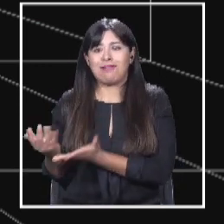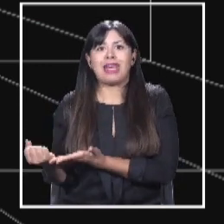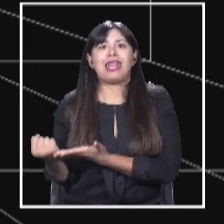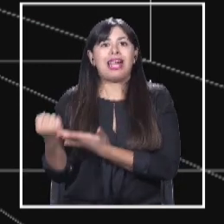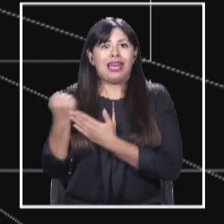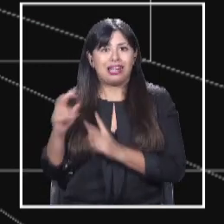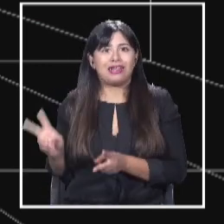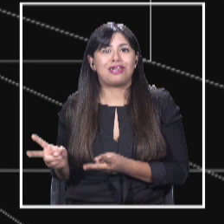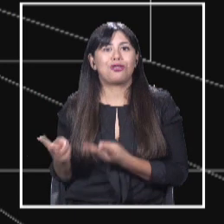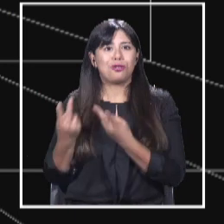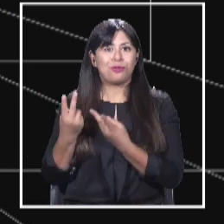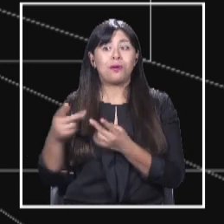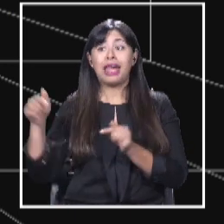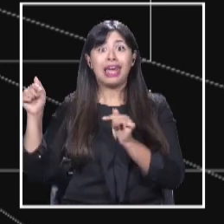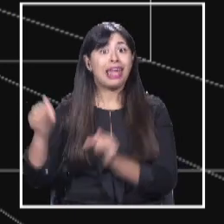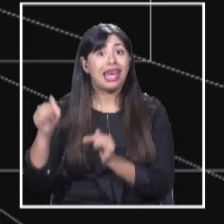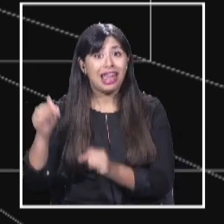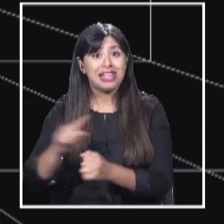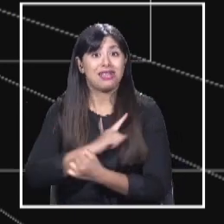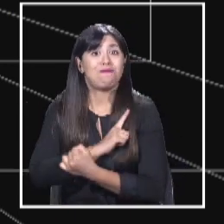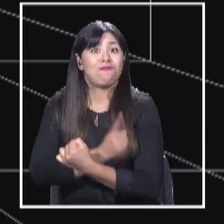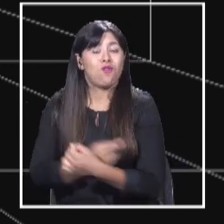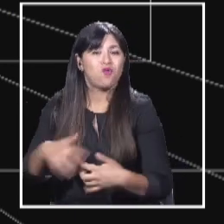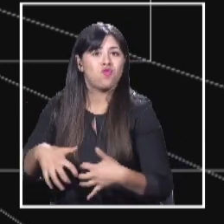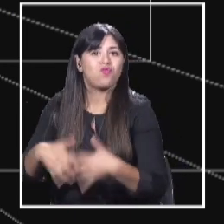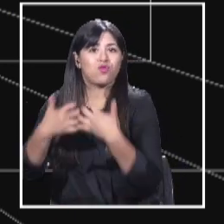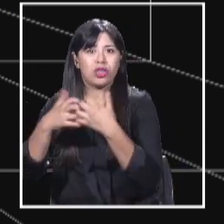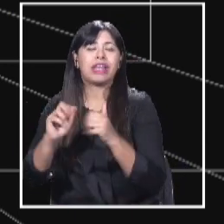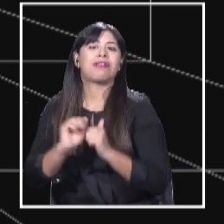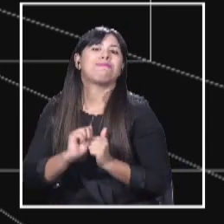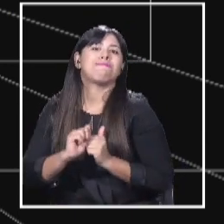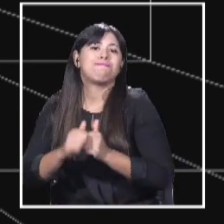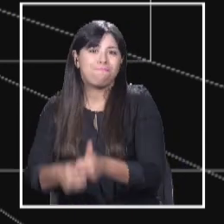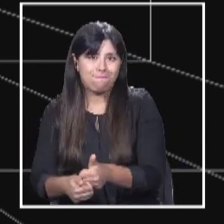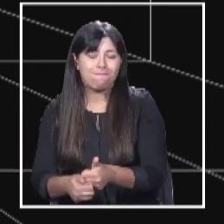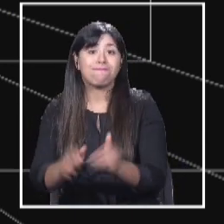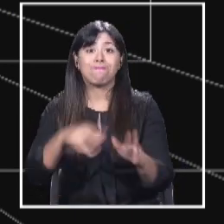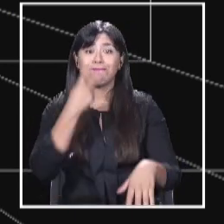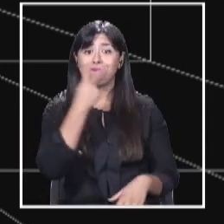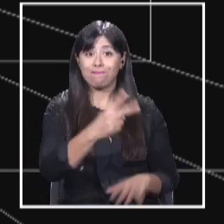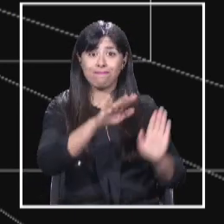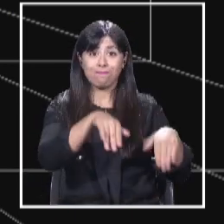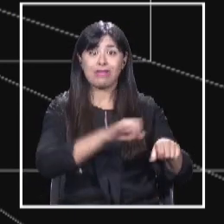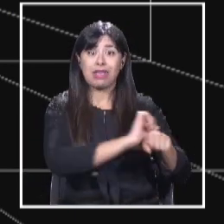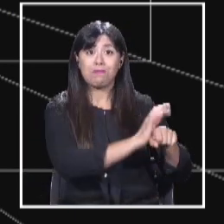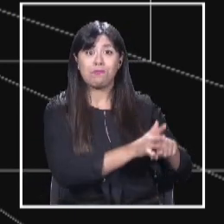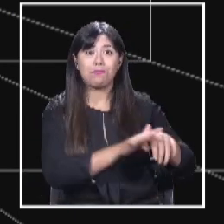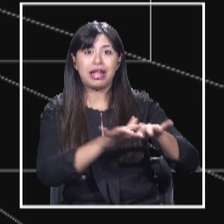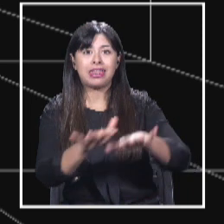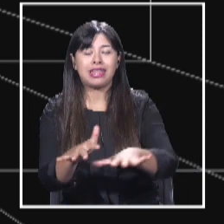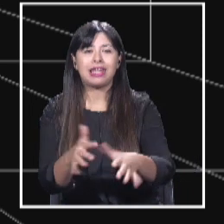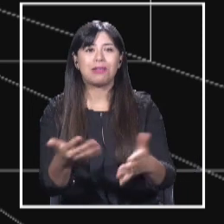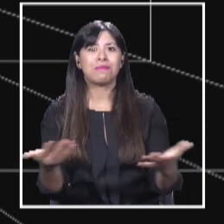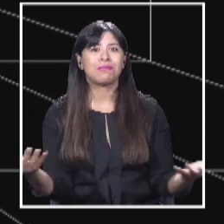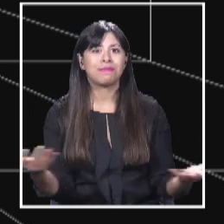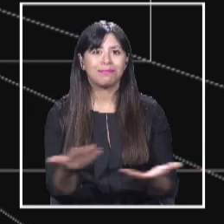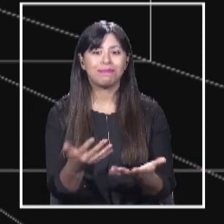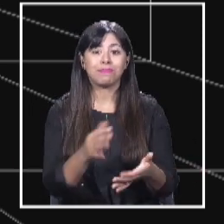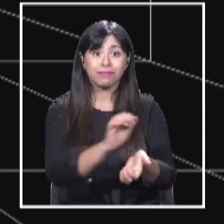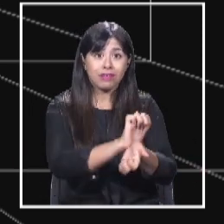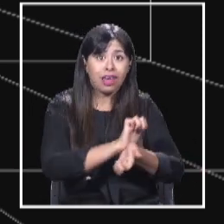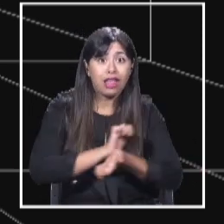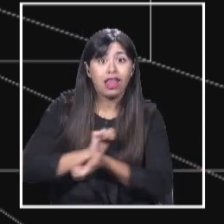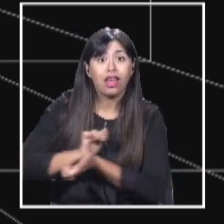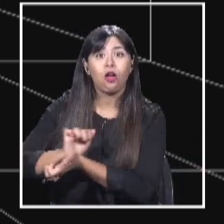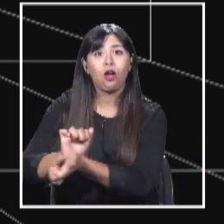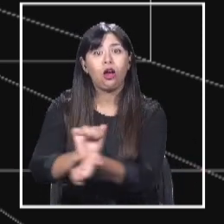salir adelante muchas veces a lo largo de la historia. Y con la pandemia lo hemos visto. Estaríamos hablando, a través de esa cohesión